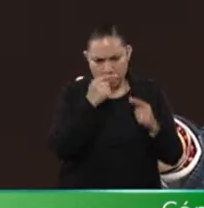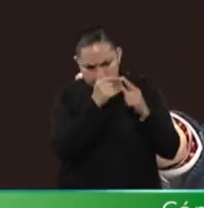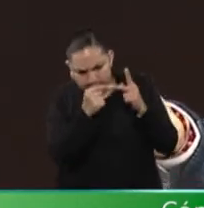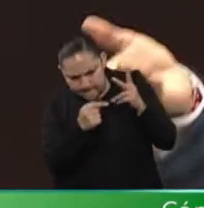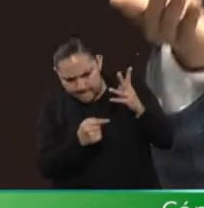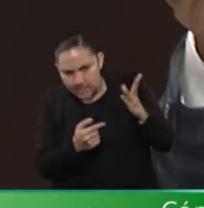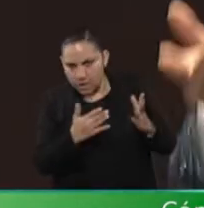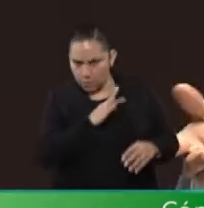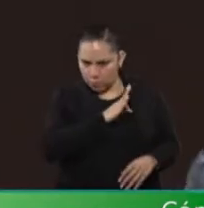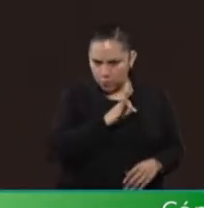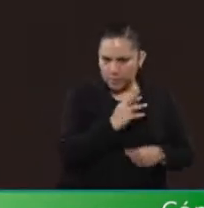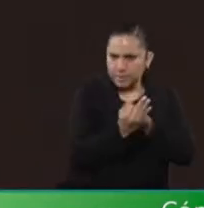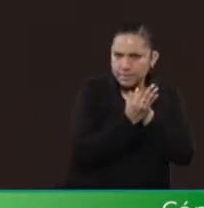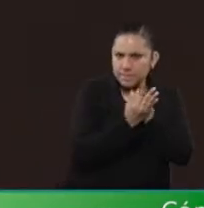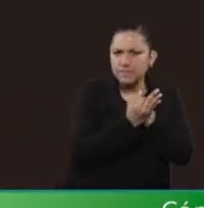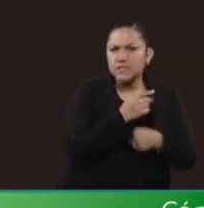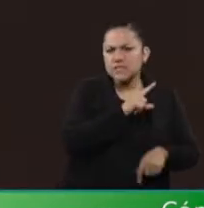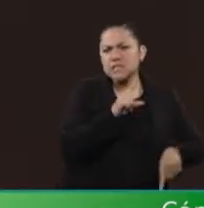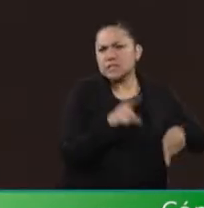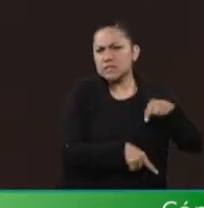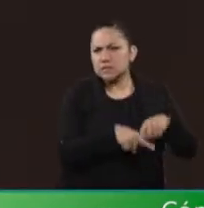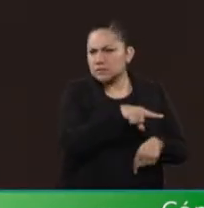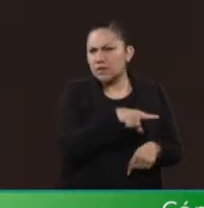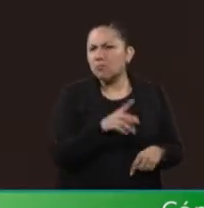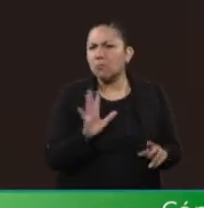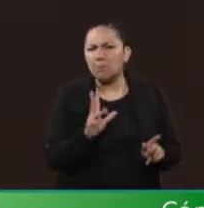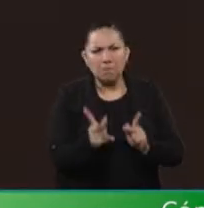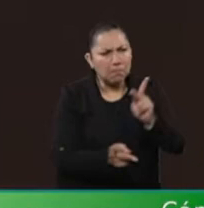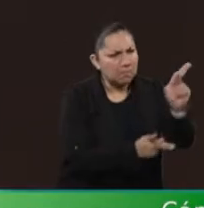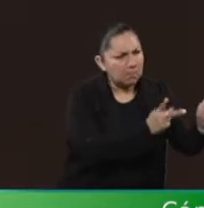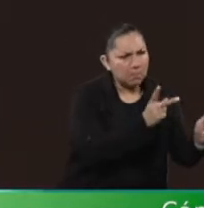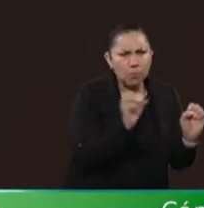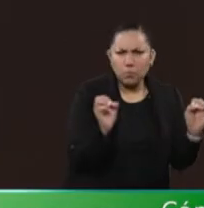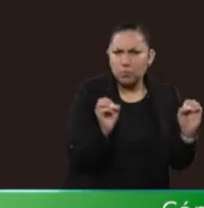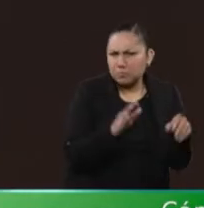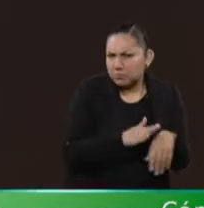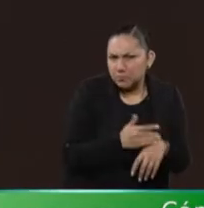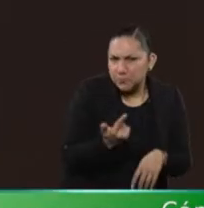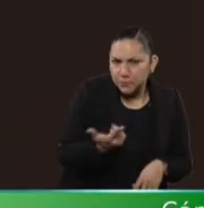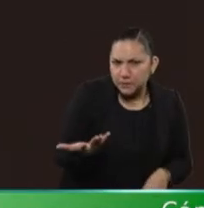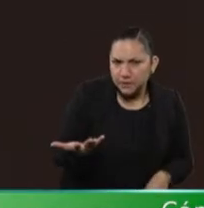qué no se hizo una consulta popular?